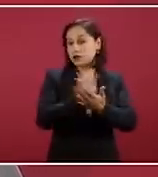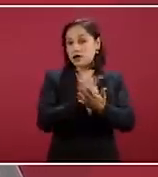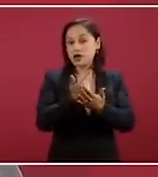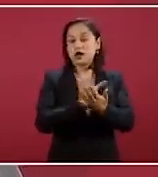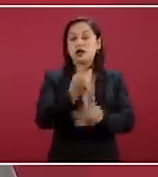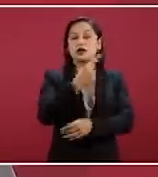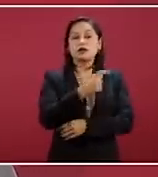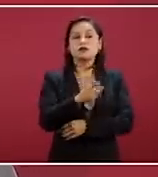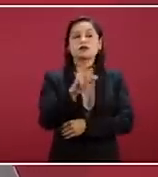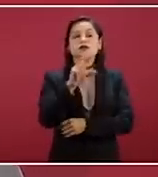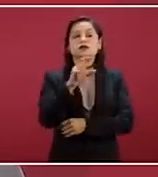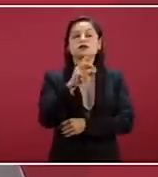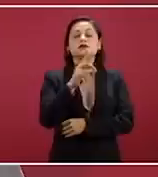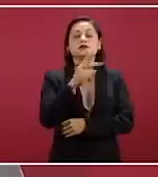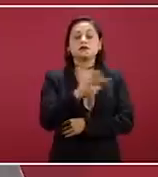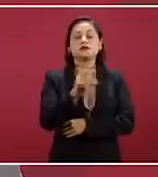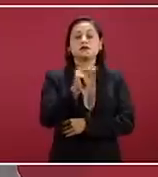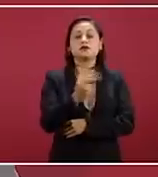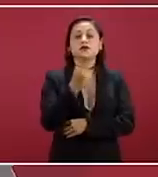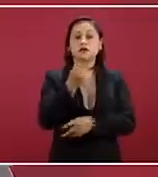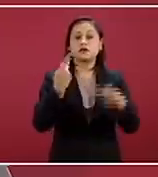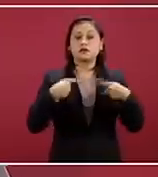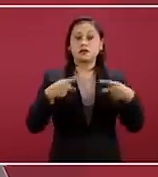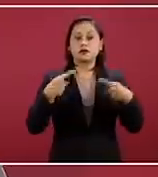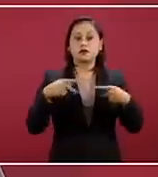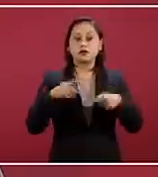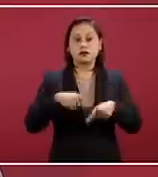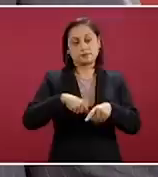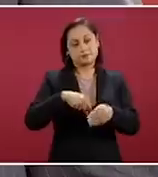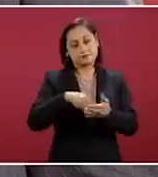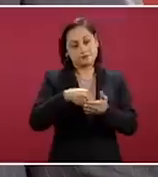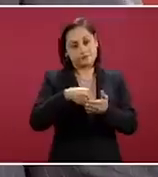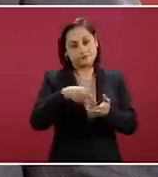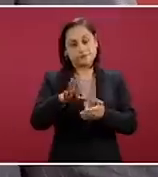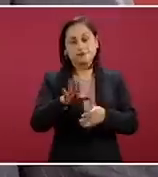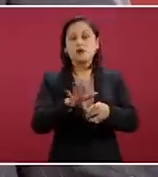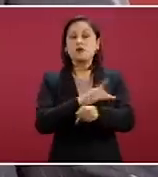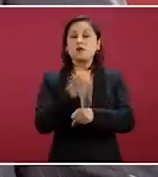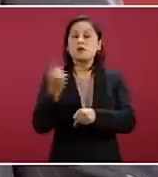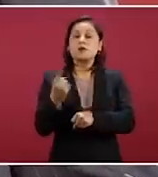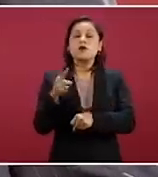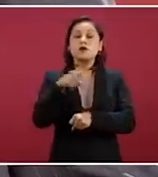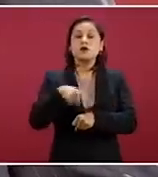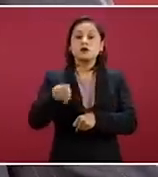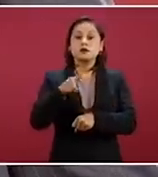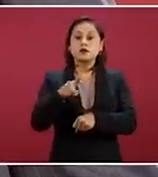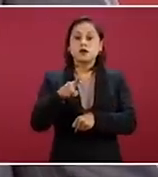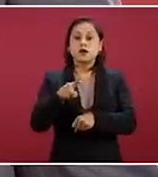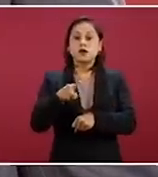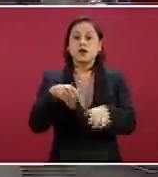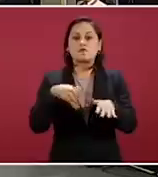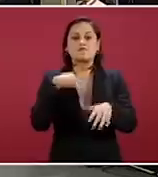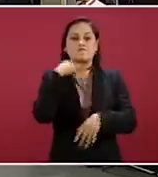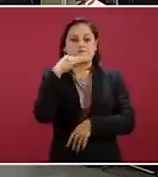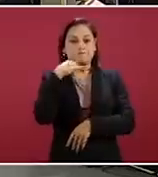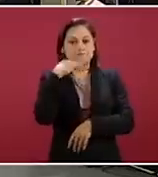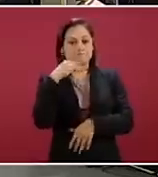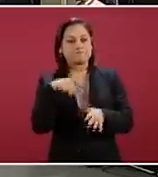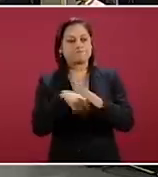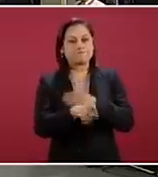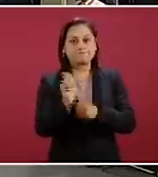gente separada del cargo por conductas impropias de corrupción. ¿Por estos